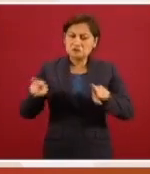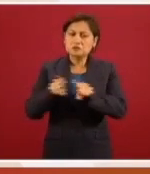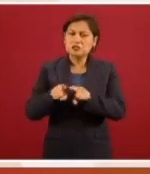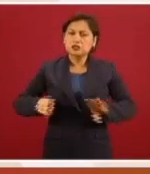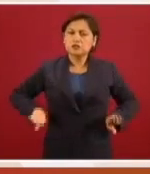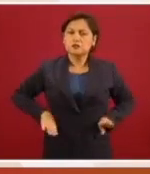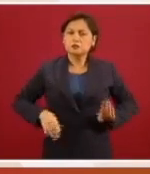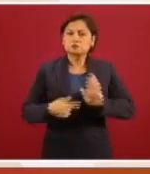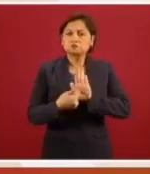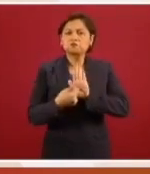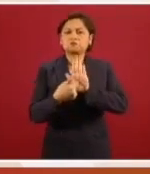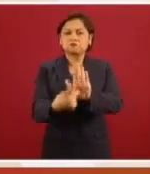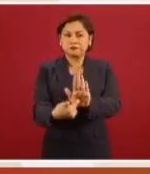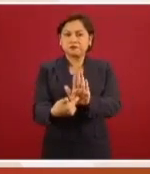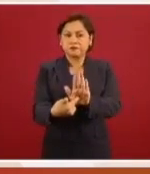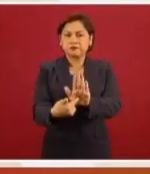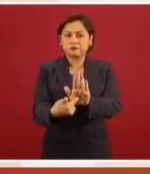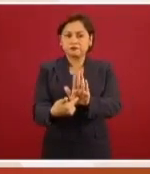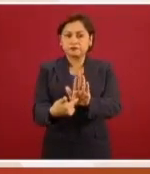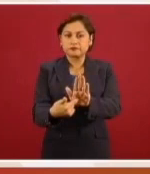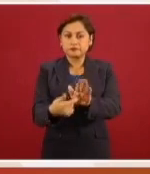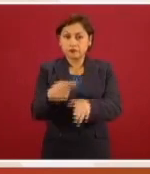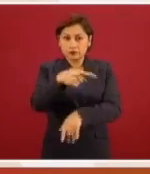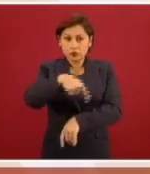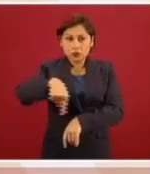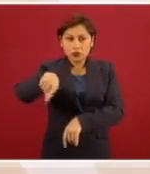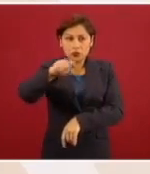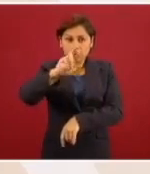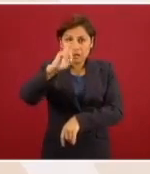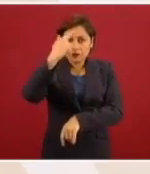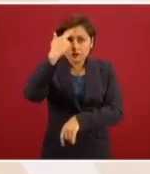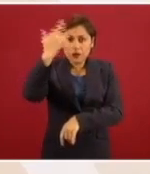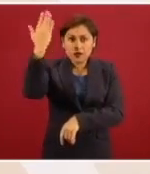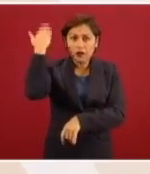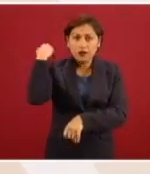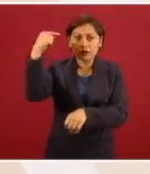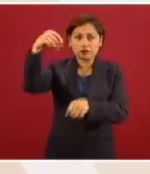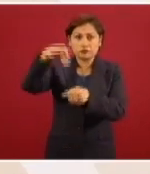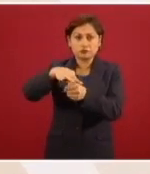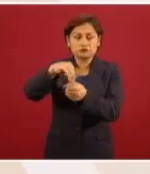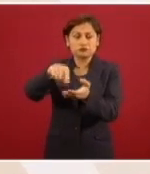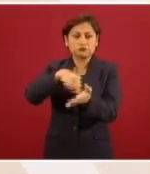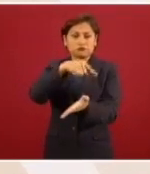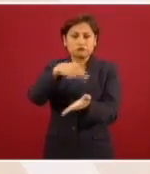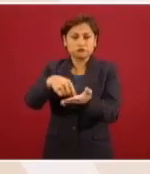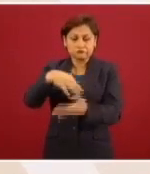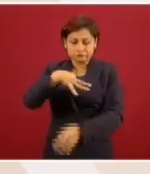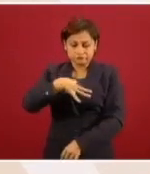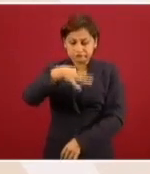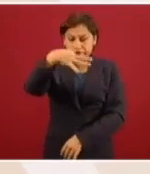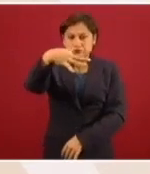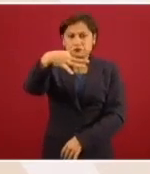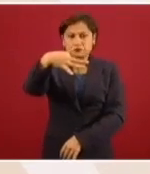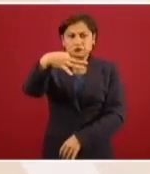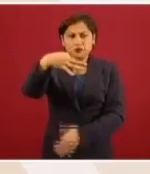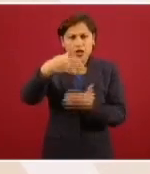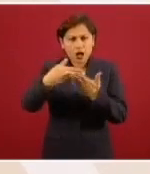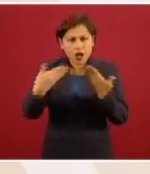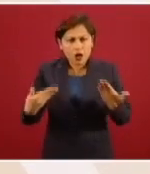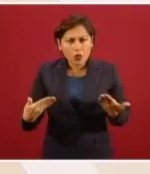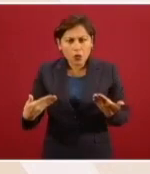también por lo que votaron millones de mexicanos. Hay una